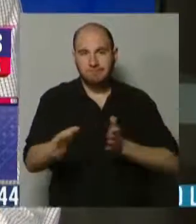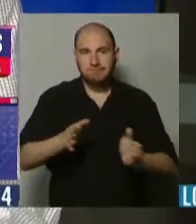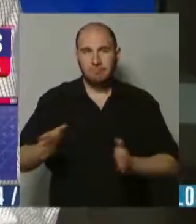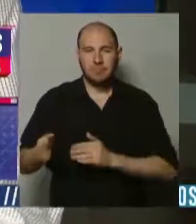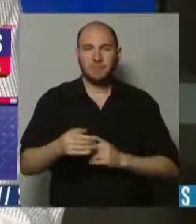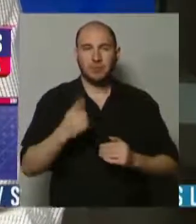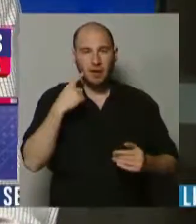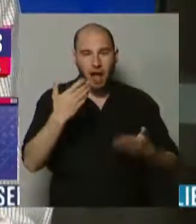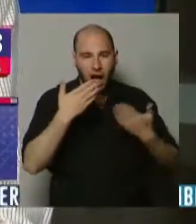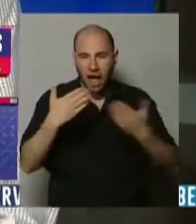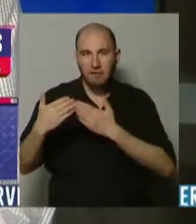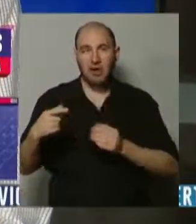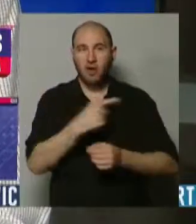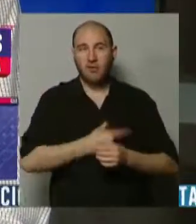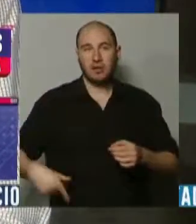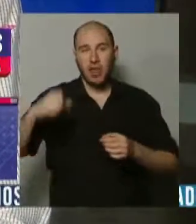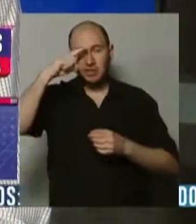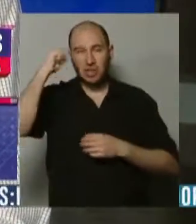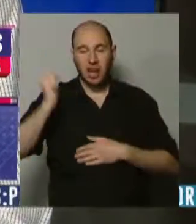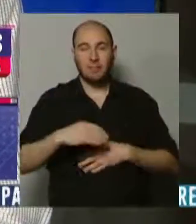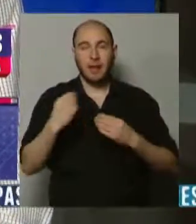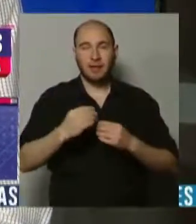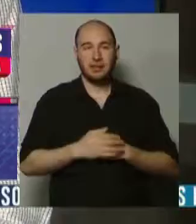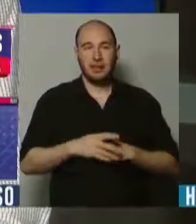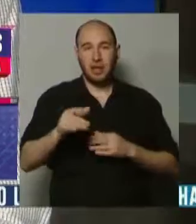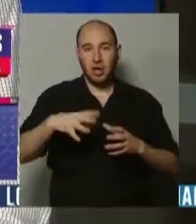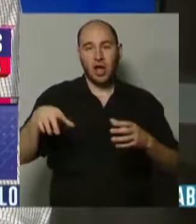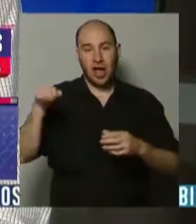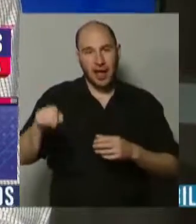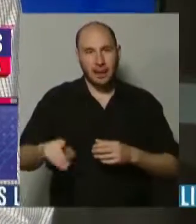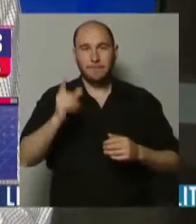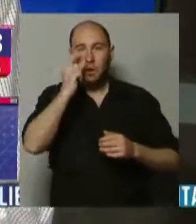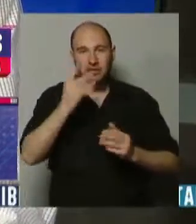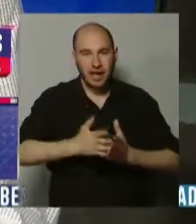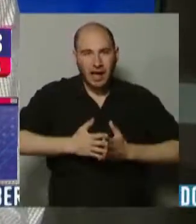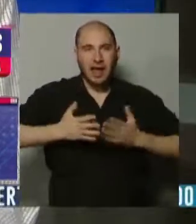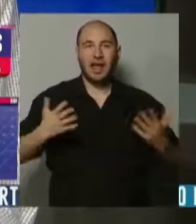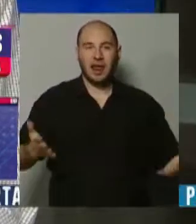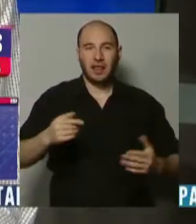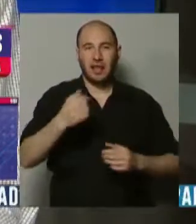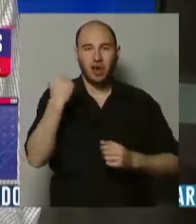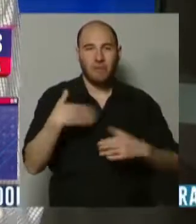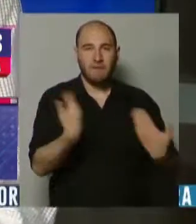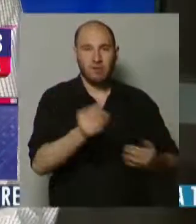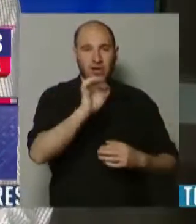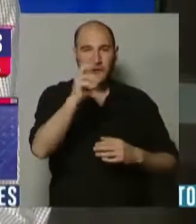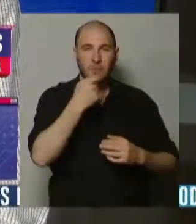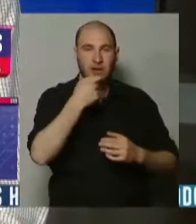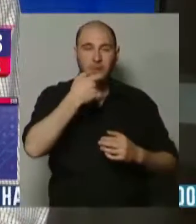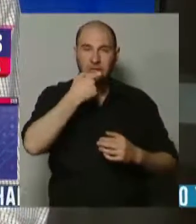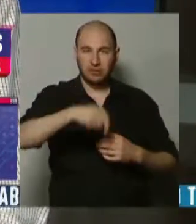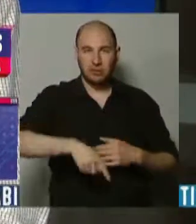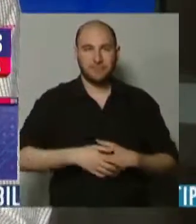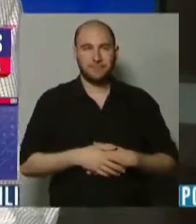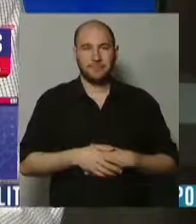los acercamientos con el gobierno nacional para generar desde ese punto de vista políticas macro que beneficien a las economías regionales, como es el caso de la